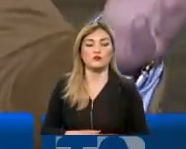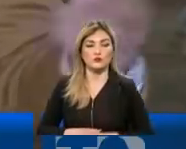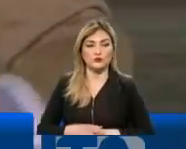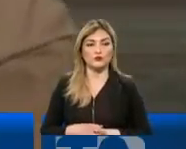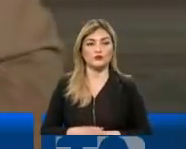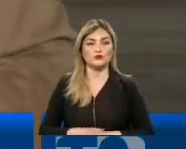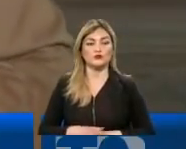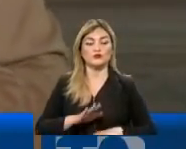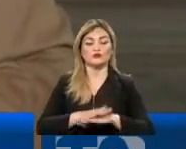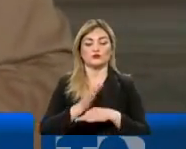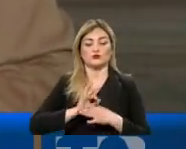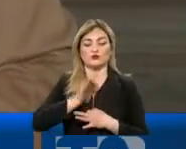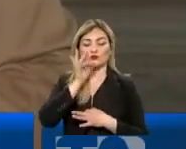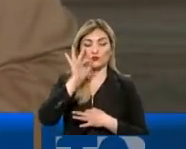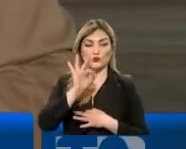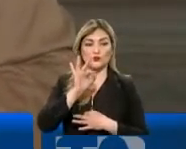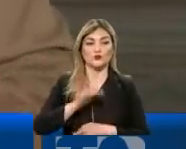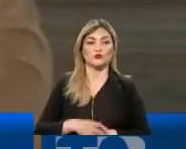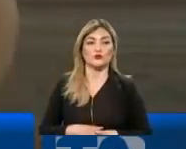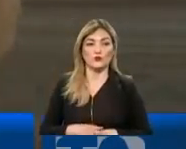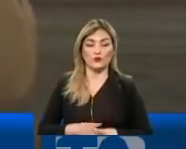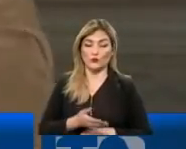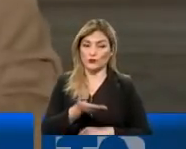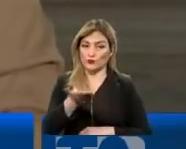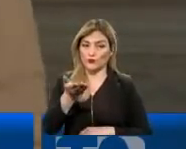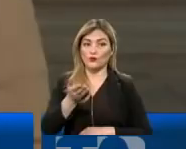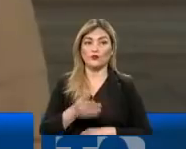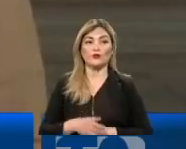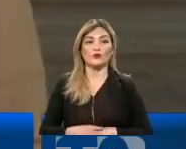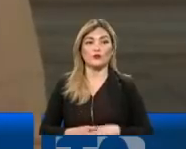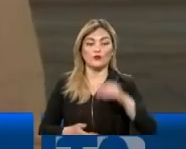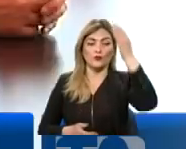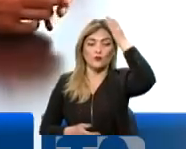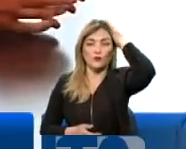virtud de la pandemia del coronavirus. Aquí está un informe.